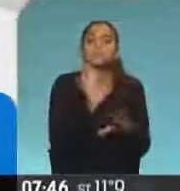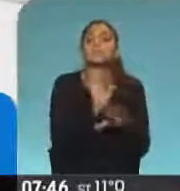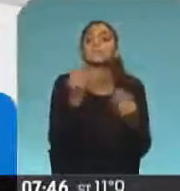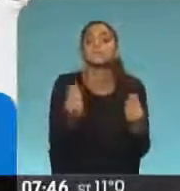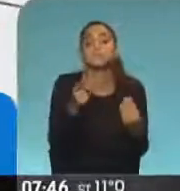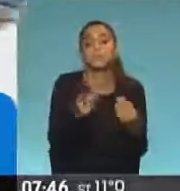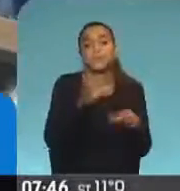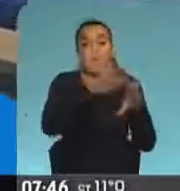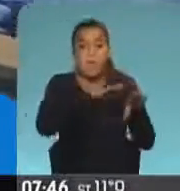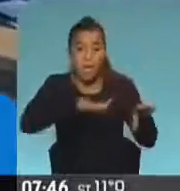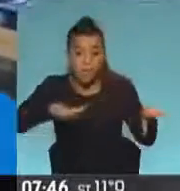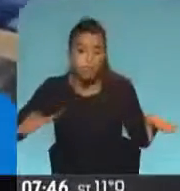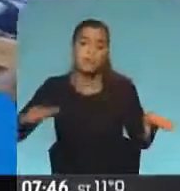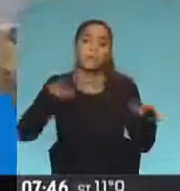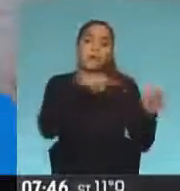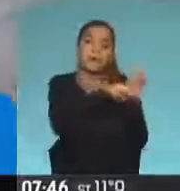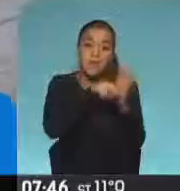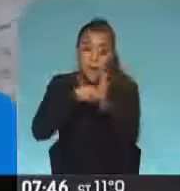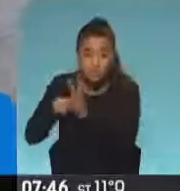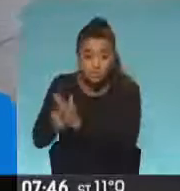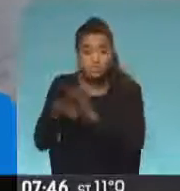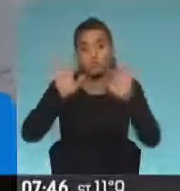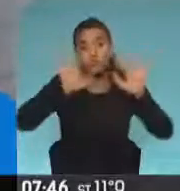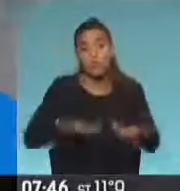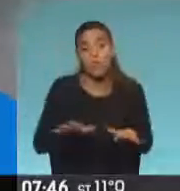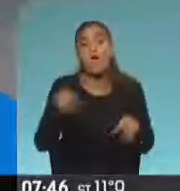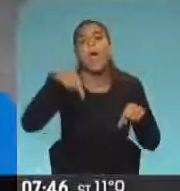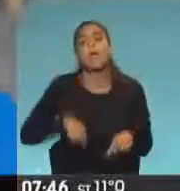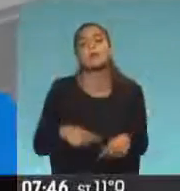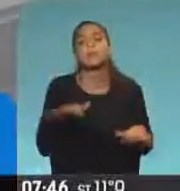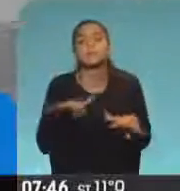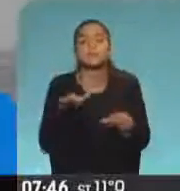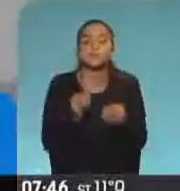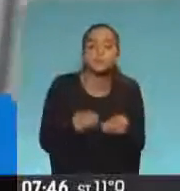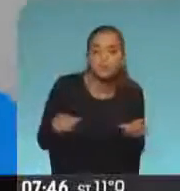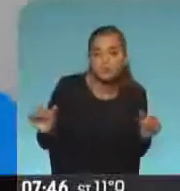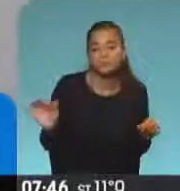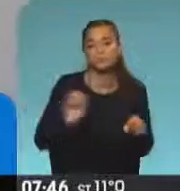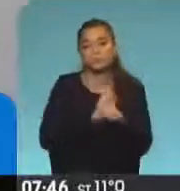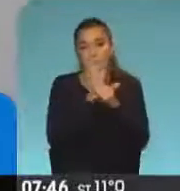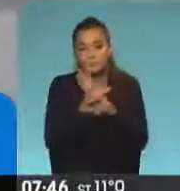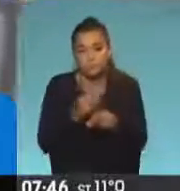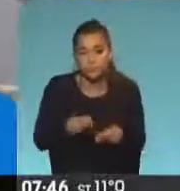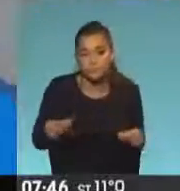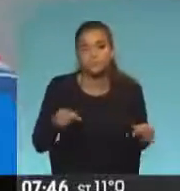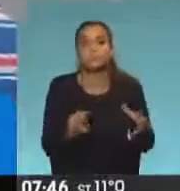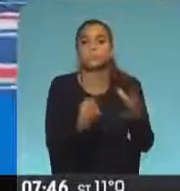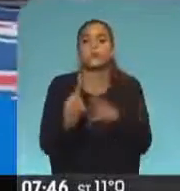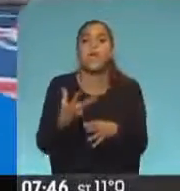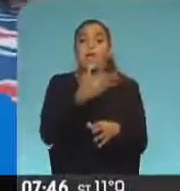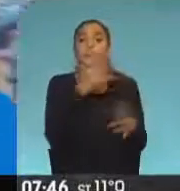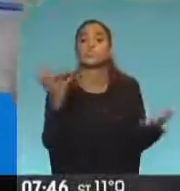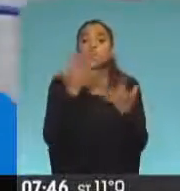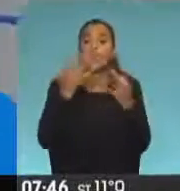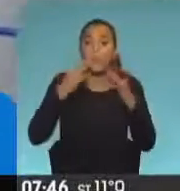capacidad de camas de internación de pasar aquí los casos leves el momento que tenga que ver con la cuarentena personal es decir los más de 14